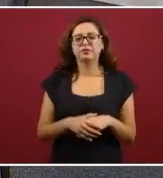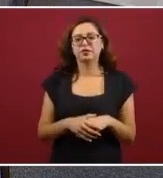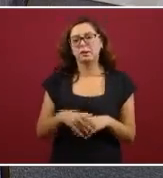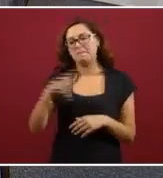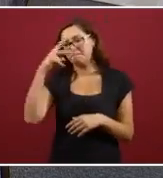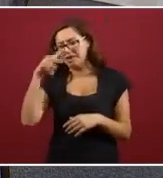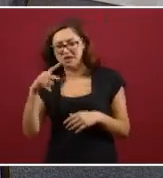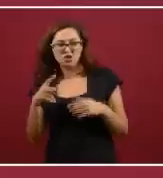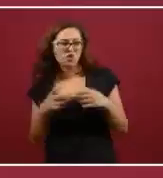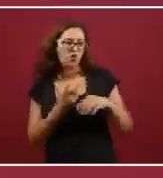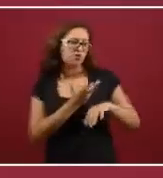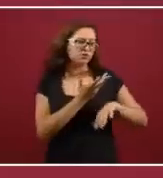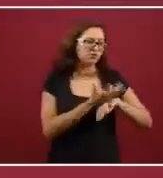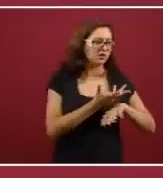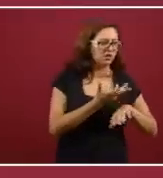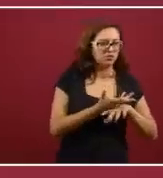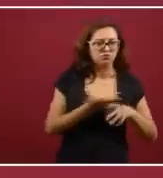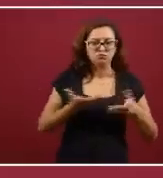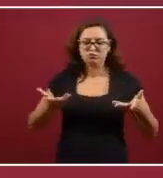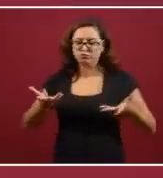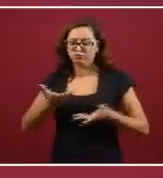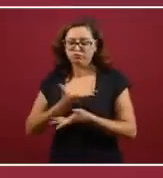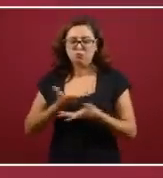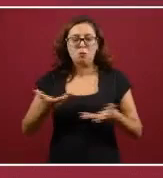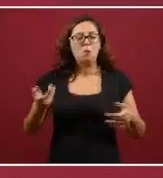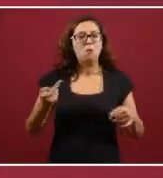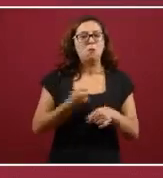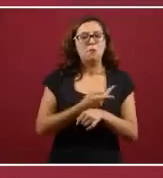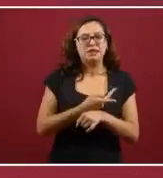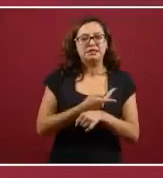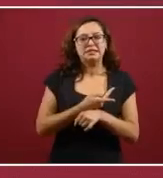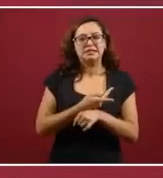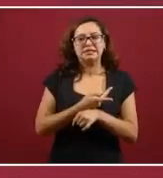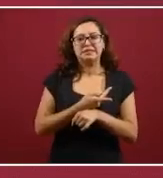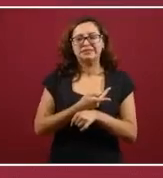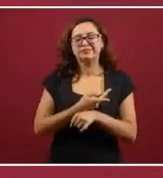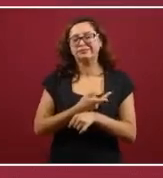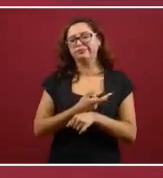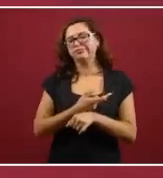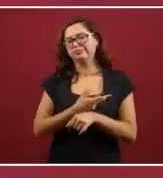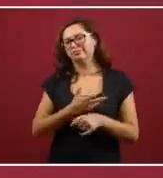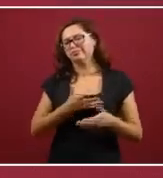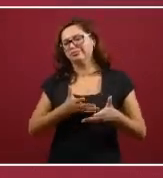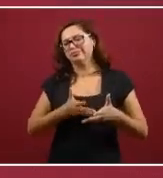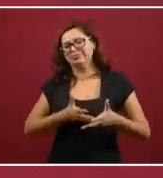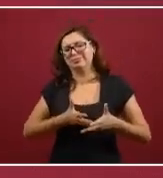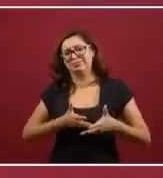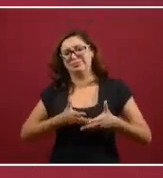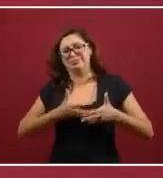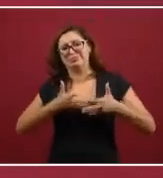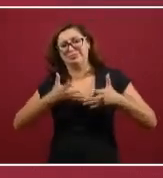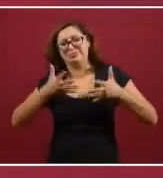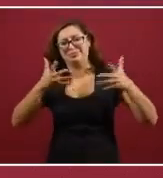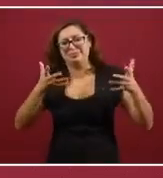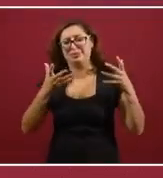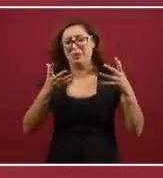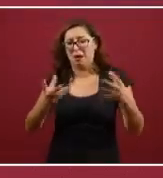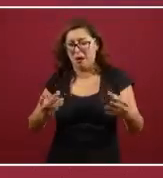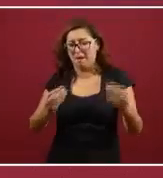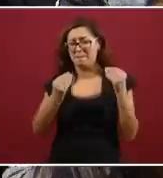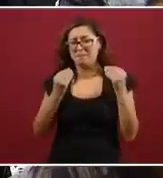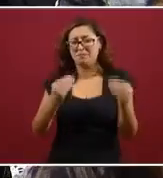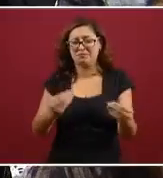entre México y los Estados Unidos, hace que es de tal tamaño el intercambio comercial que